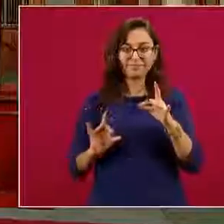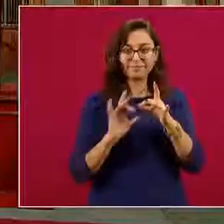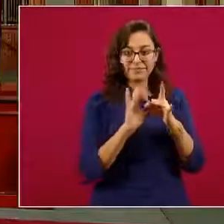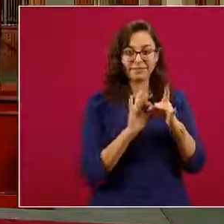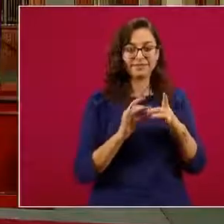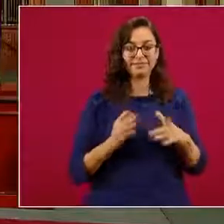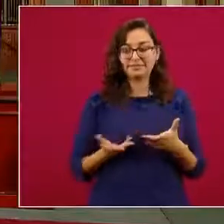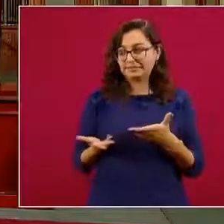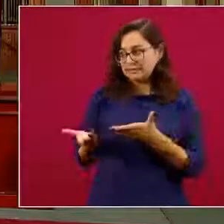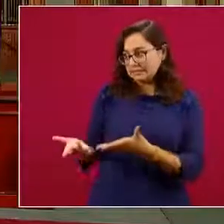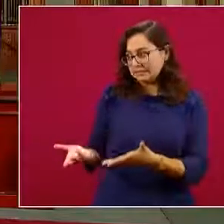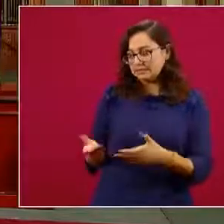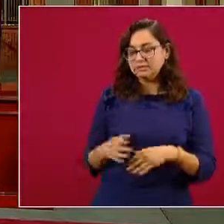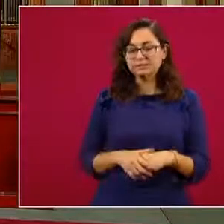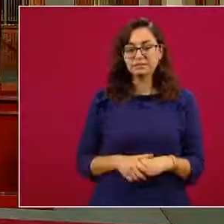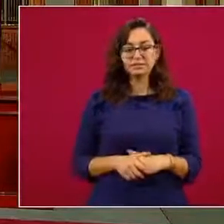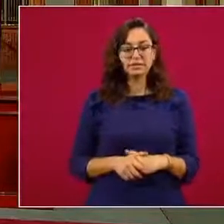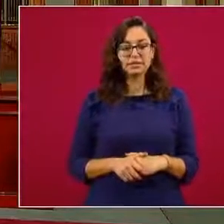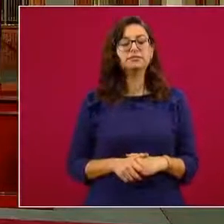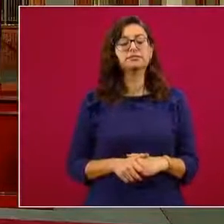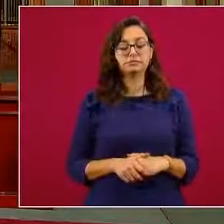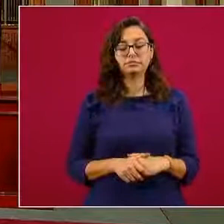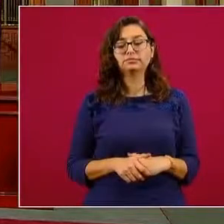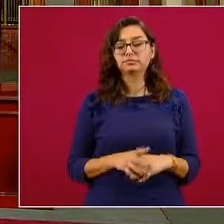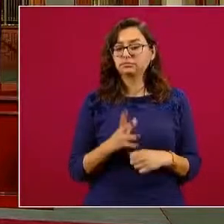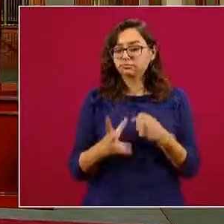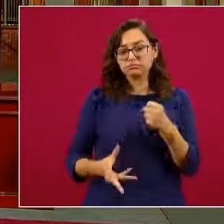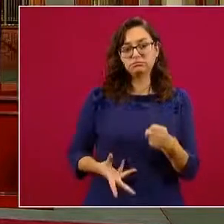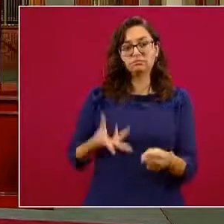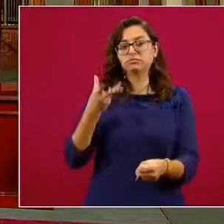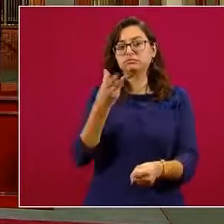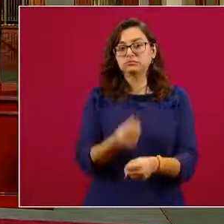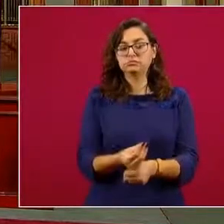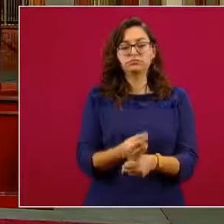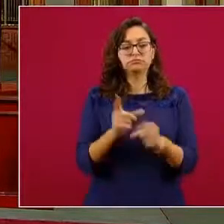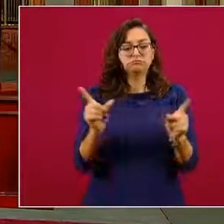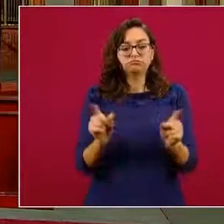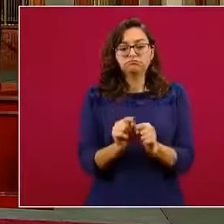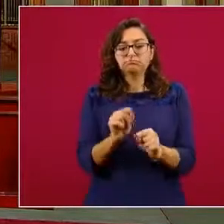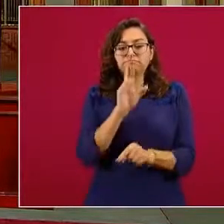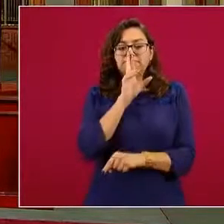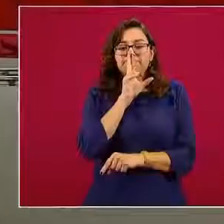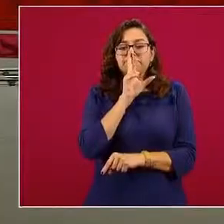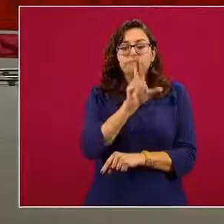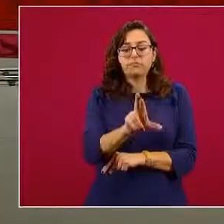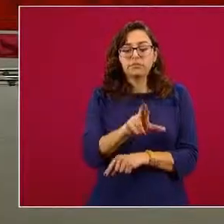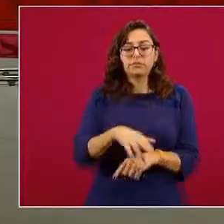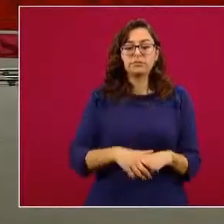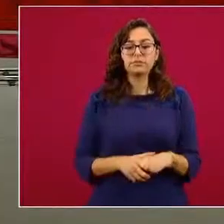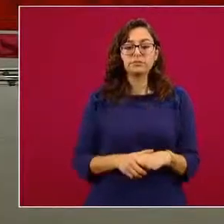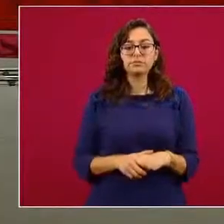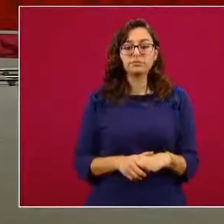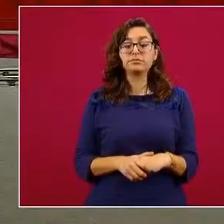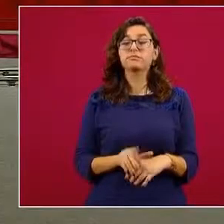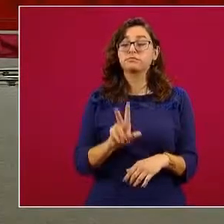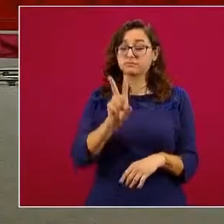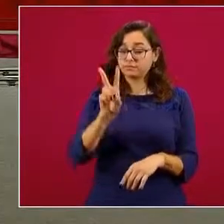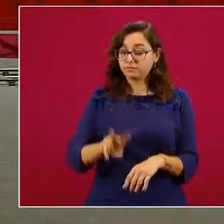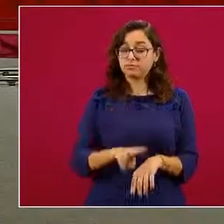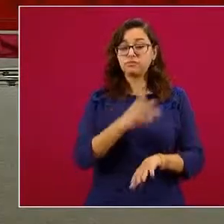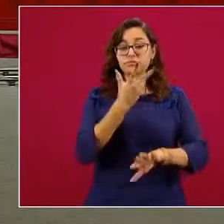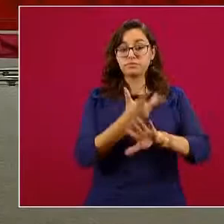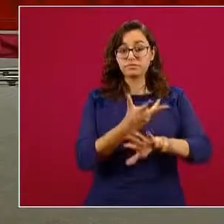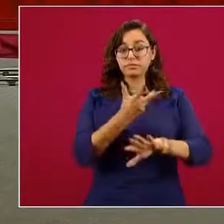Muy bien, doctora. ¿No? Solamente complemento diciendo brevemente que tenemos respuesta muy, muy positiva